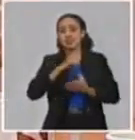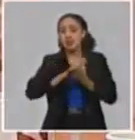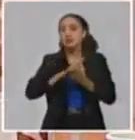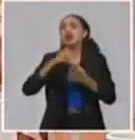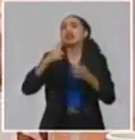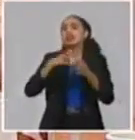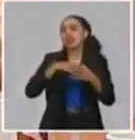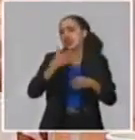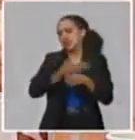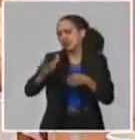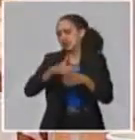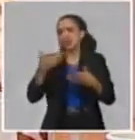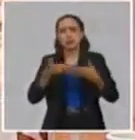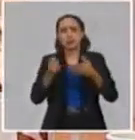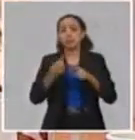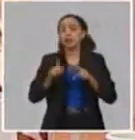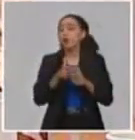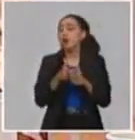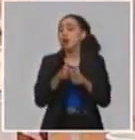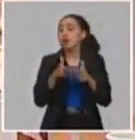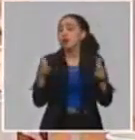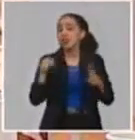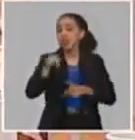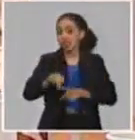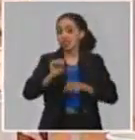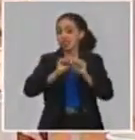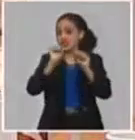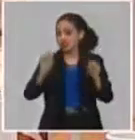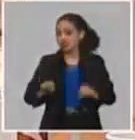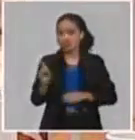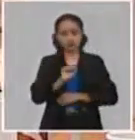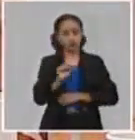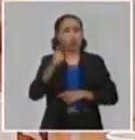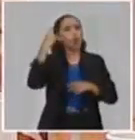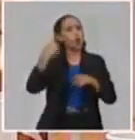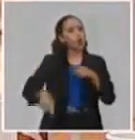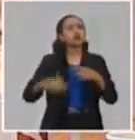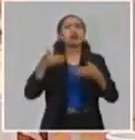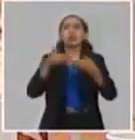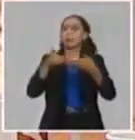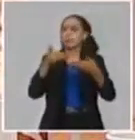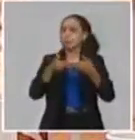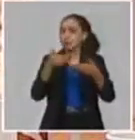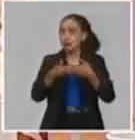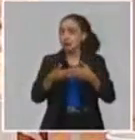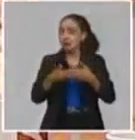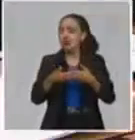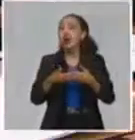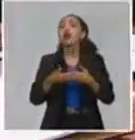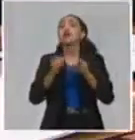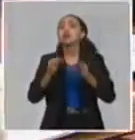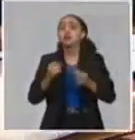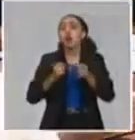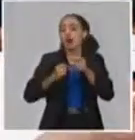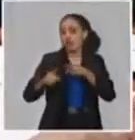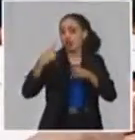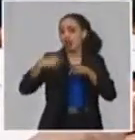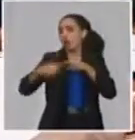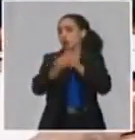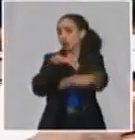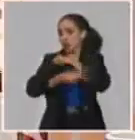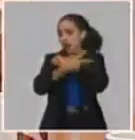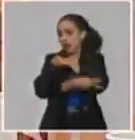que están aquí, pero la mayoría no son de este sistema, o sea, son otras empresas que están especializadas. Que hacen exportación e importación. Las que